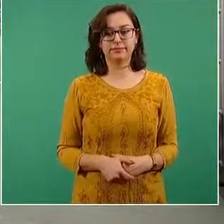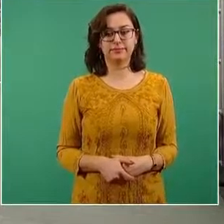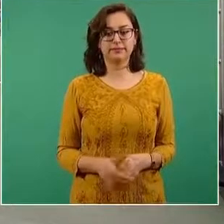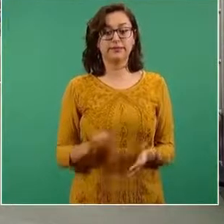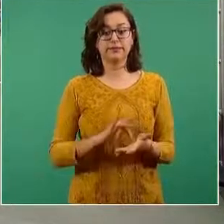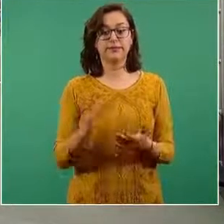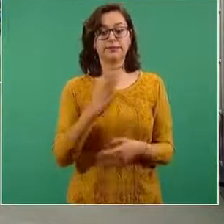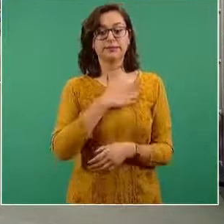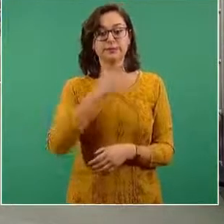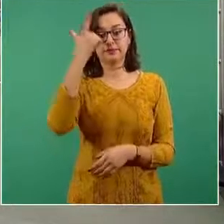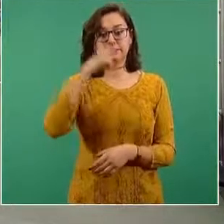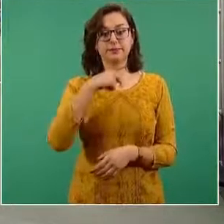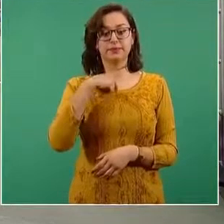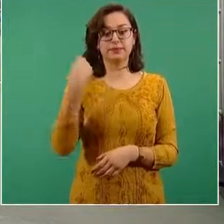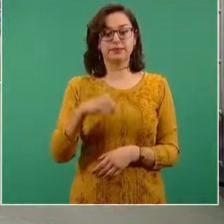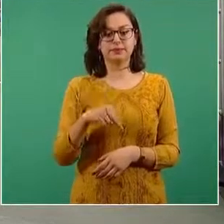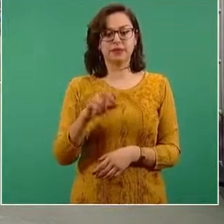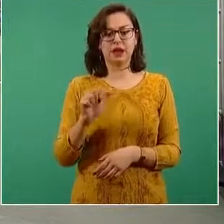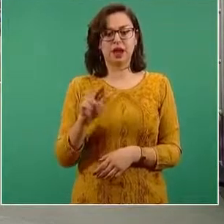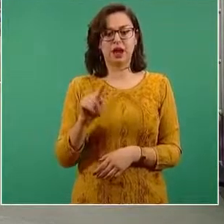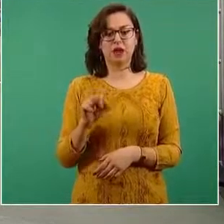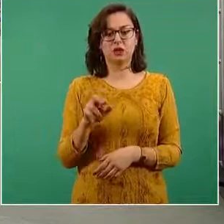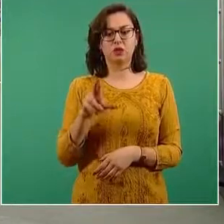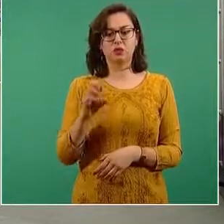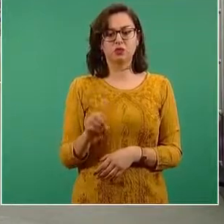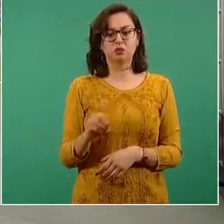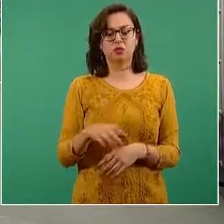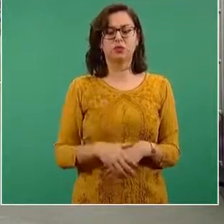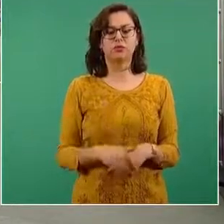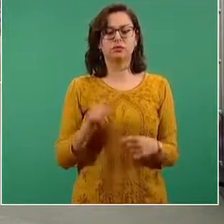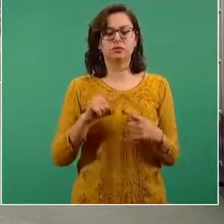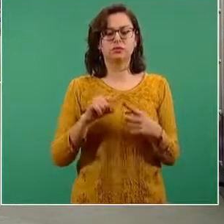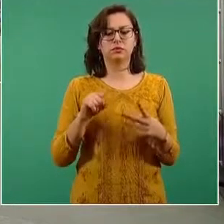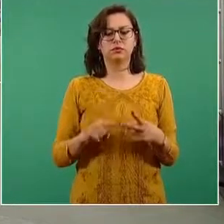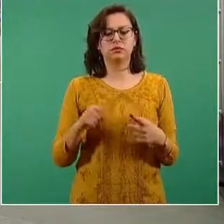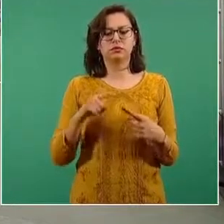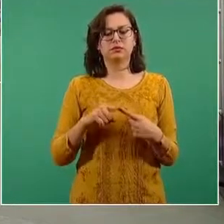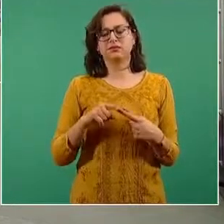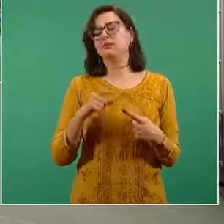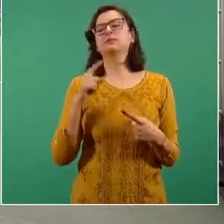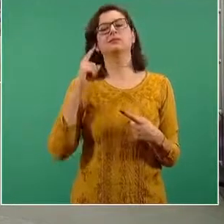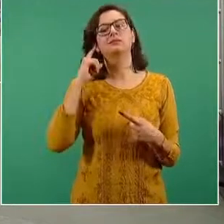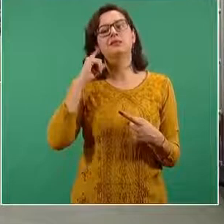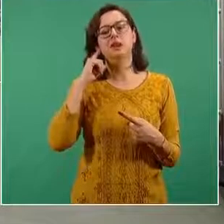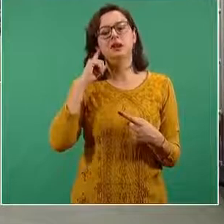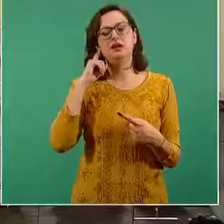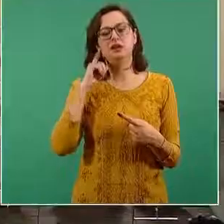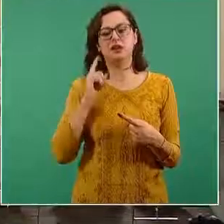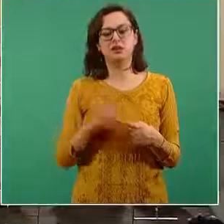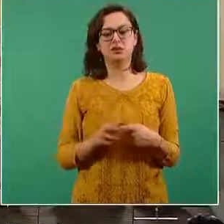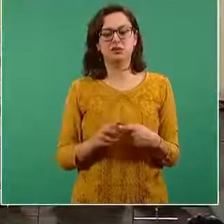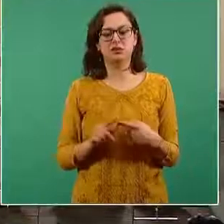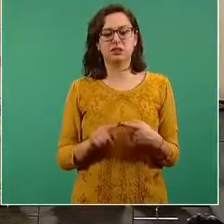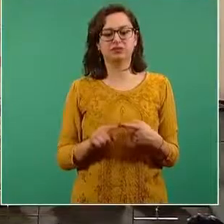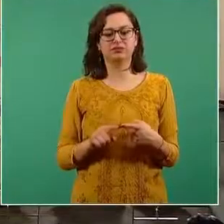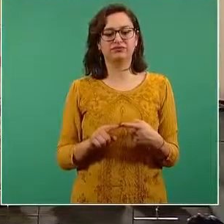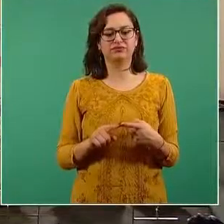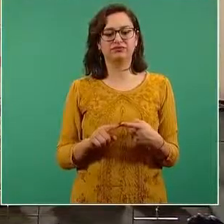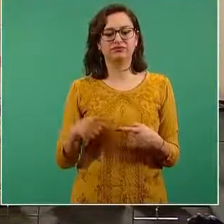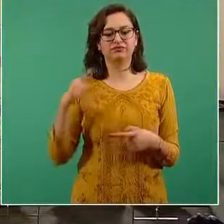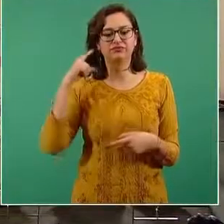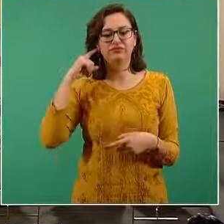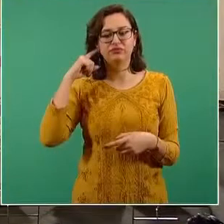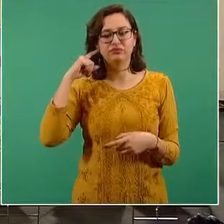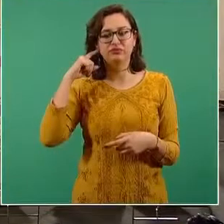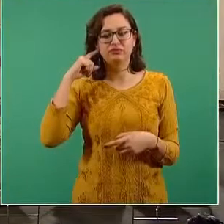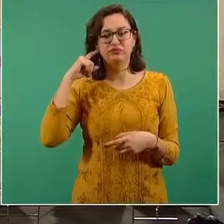Gracias, buenas noches. Arturo Contreras, de pie de página. 2 preguntas. En la comunidad indígena de Unión Hidalgo, Oaxaca, cerca del istmo de Tehuantepec,